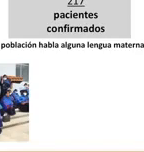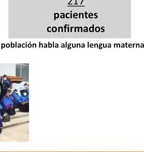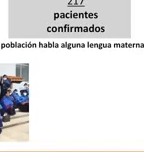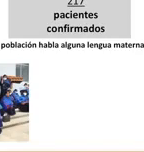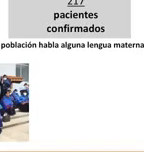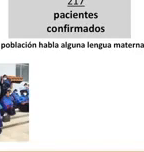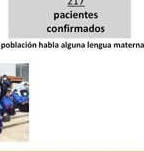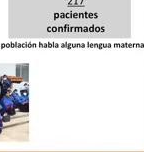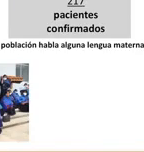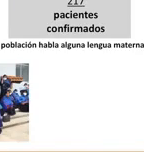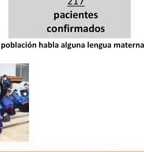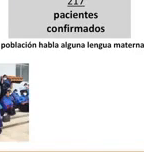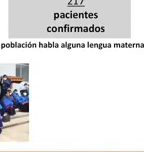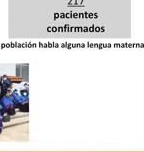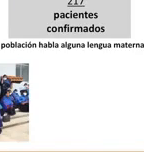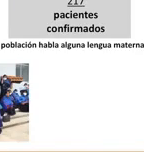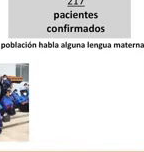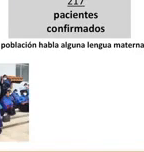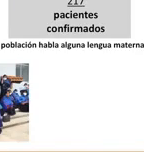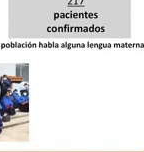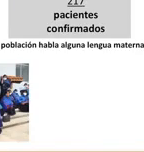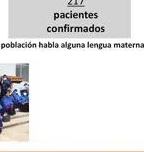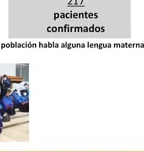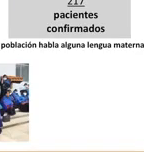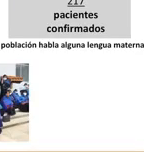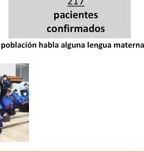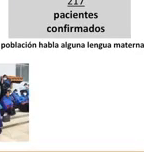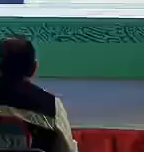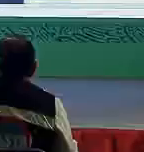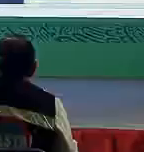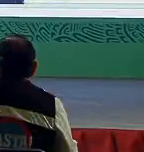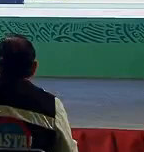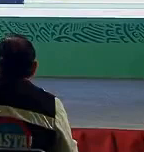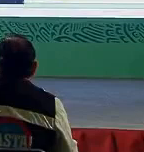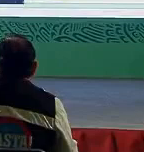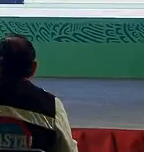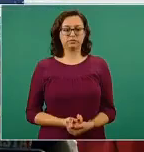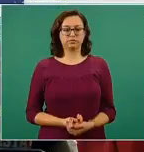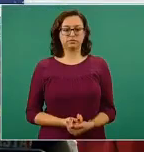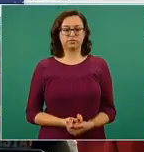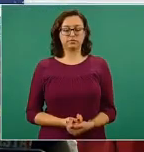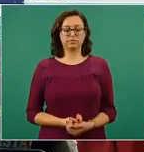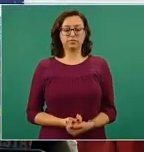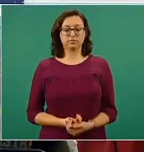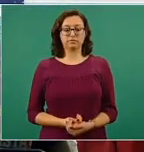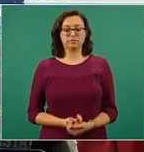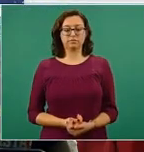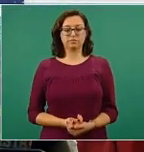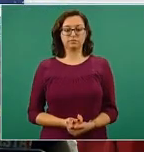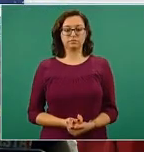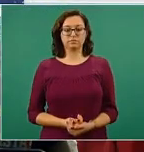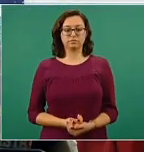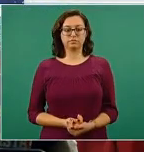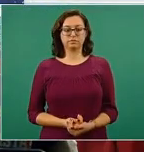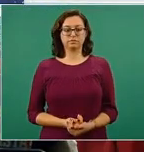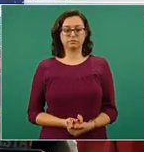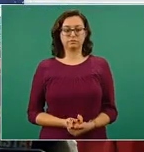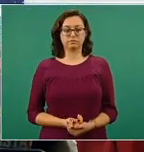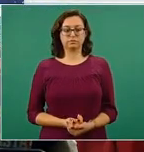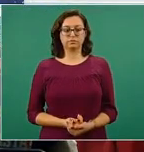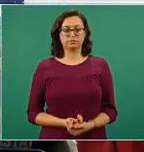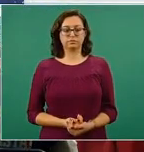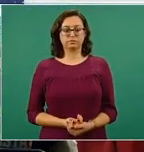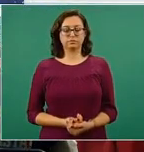de salud, tanto la primera línea, la segunda y ya todos, entre todos ya llevamos un 96%